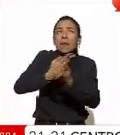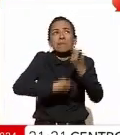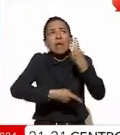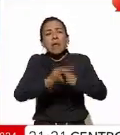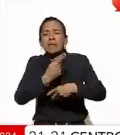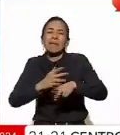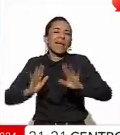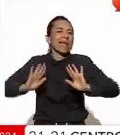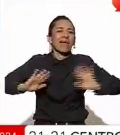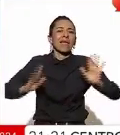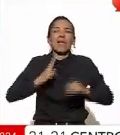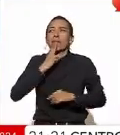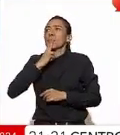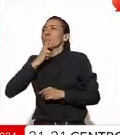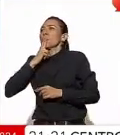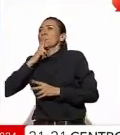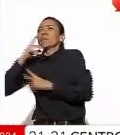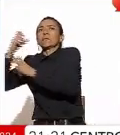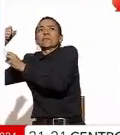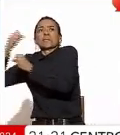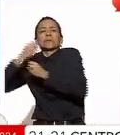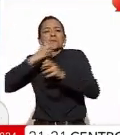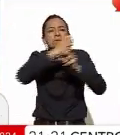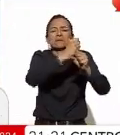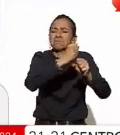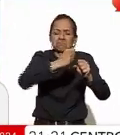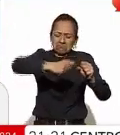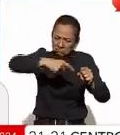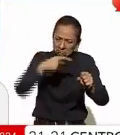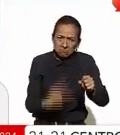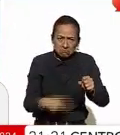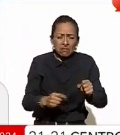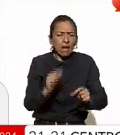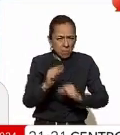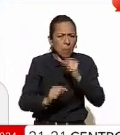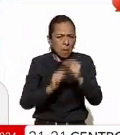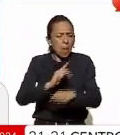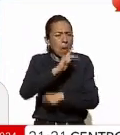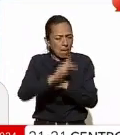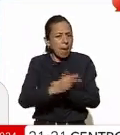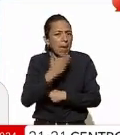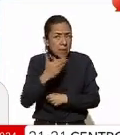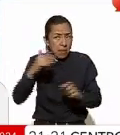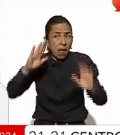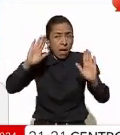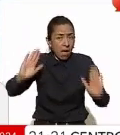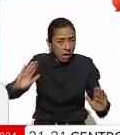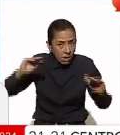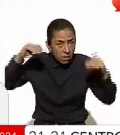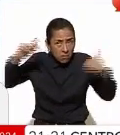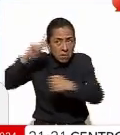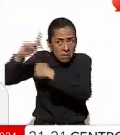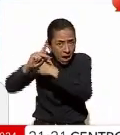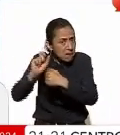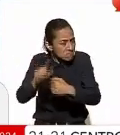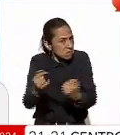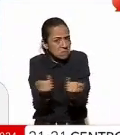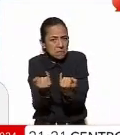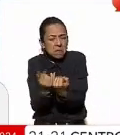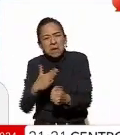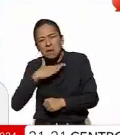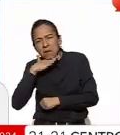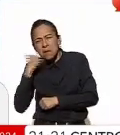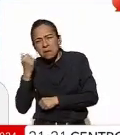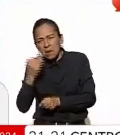fundamental. Estamos caminando así como nación, pero también muchos países están entendiendo eso. Alemania está viviendo